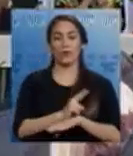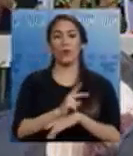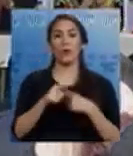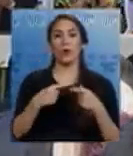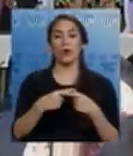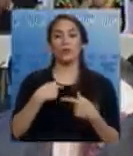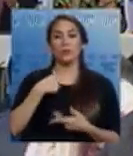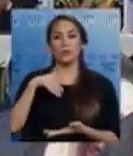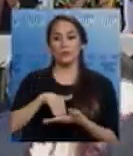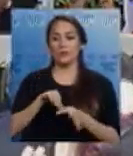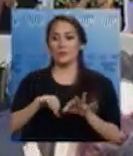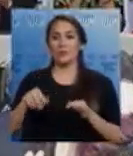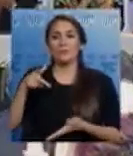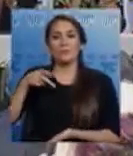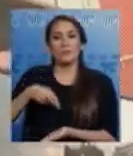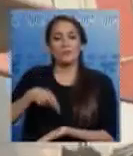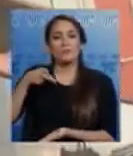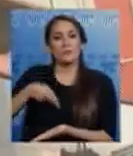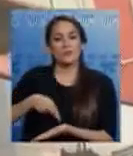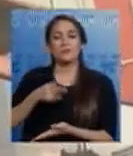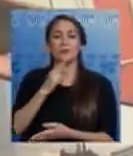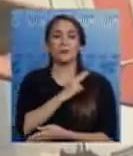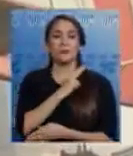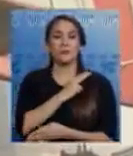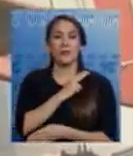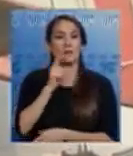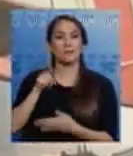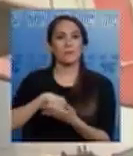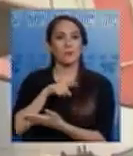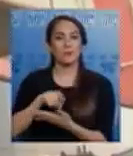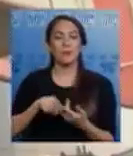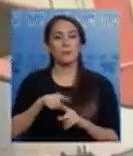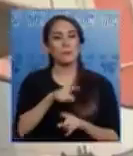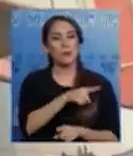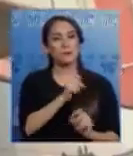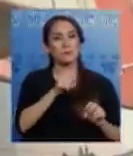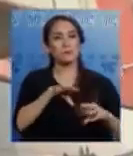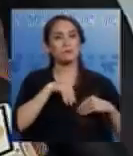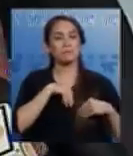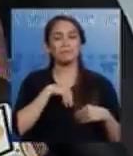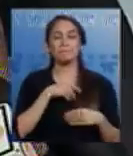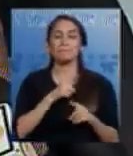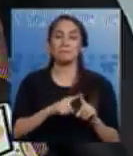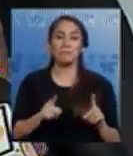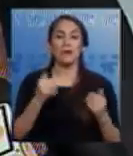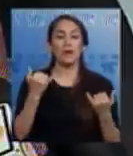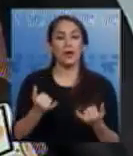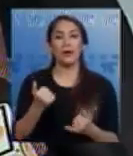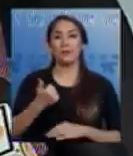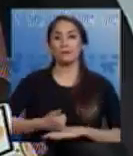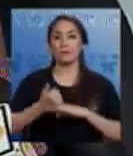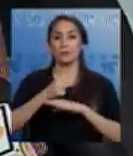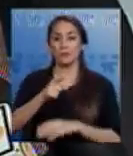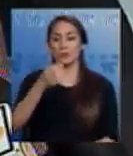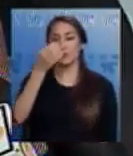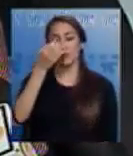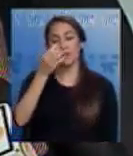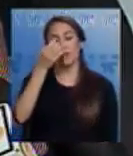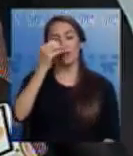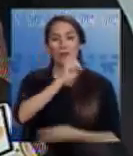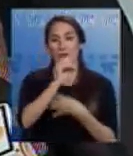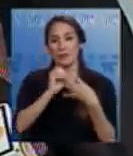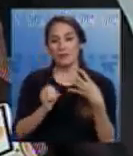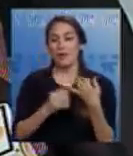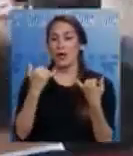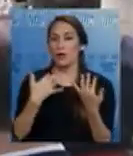obtenido su título de cuarto nivel en la misma universidad que va a dirigir. Pero las autoridades de educación superior del país